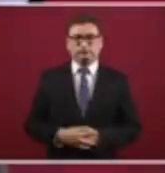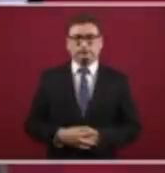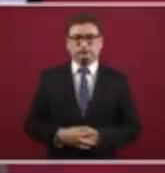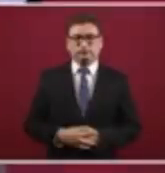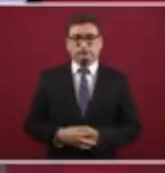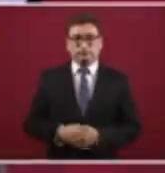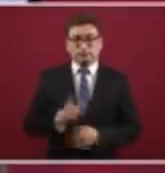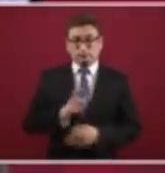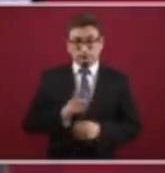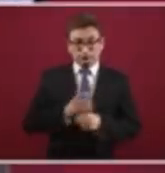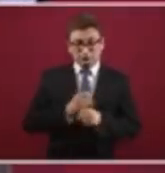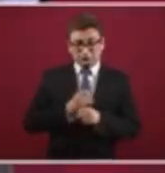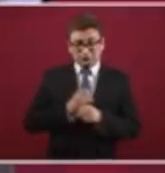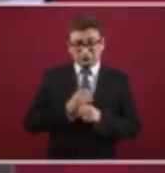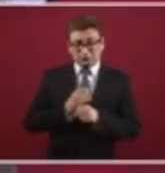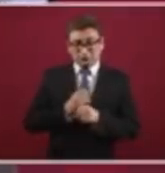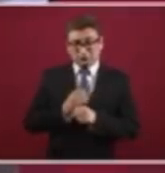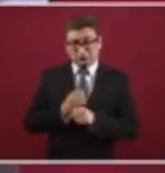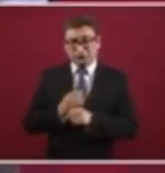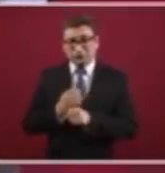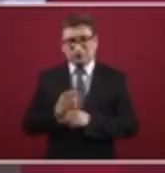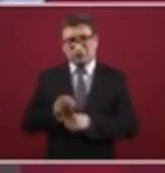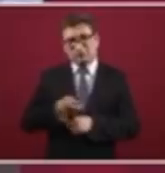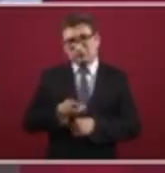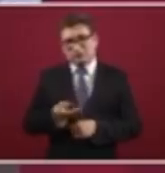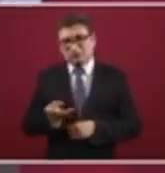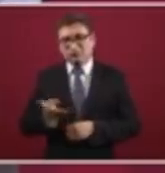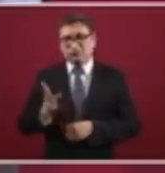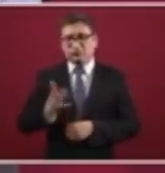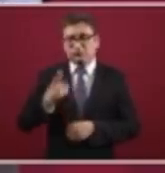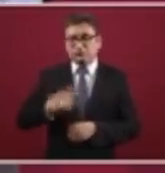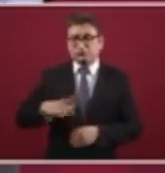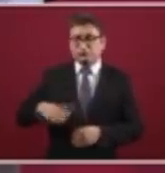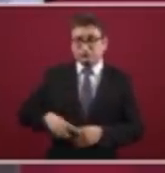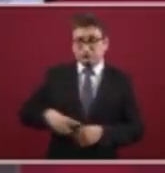versión del estado